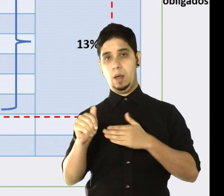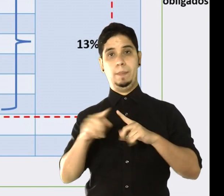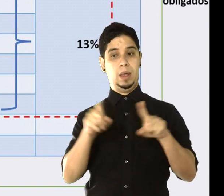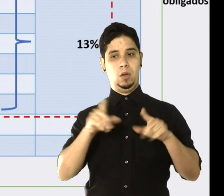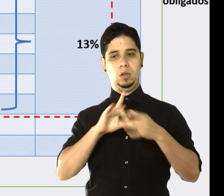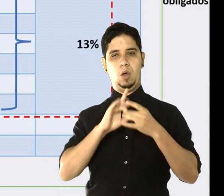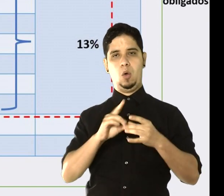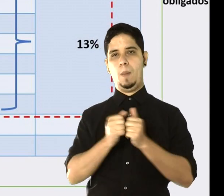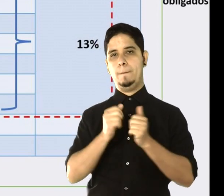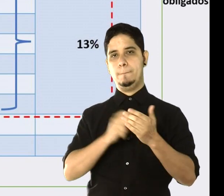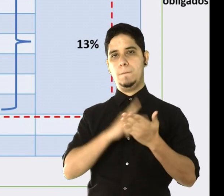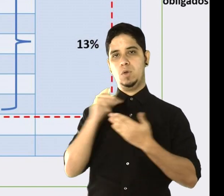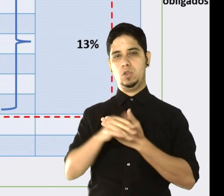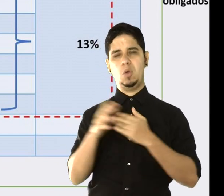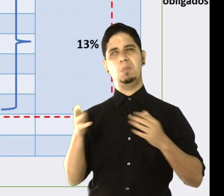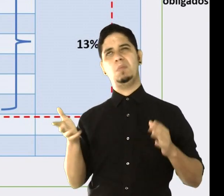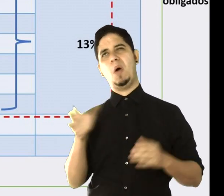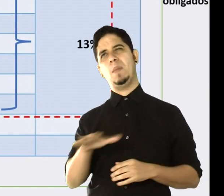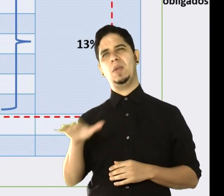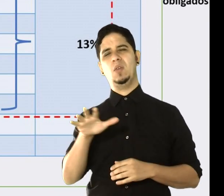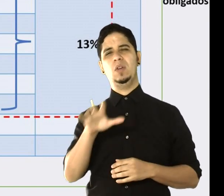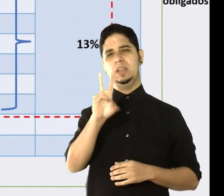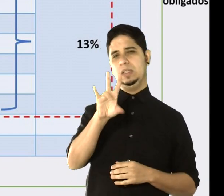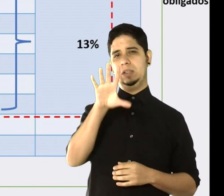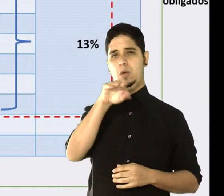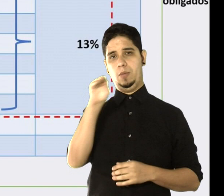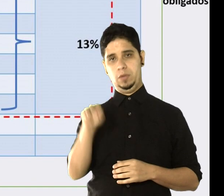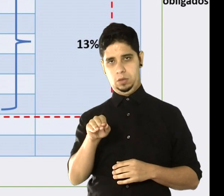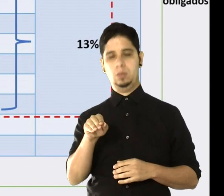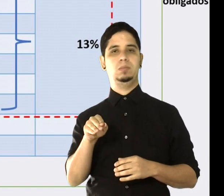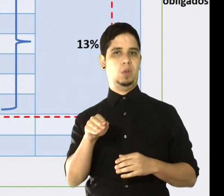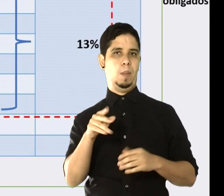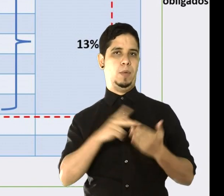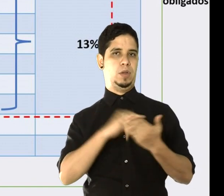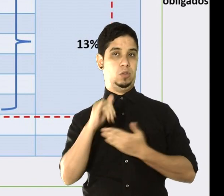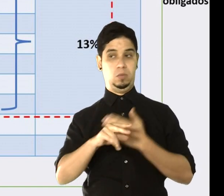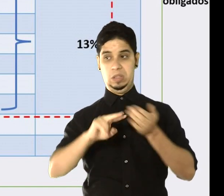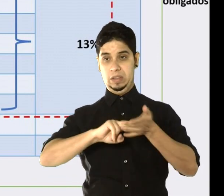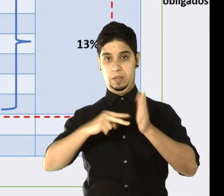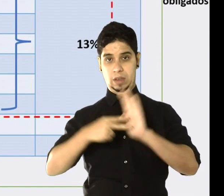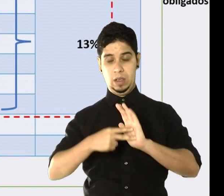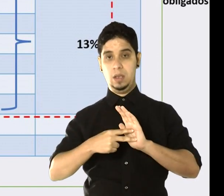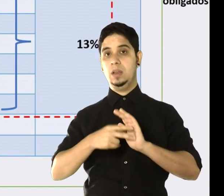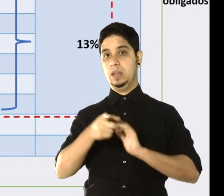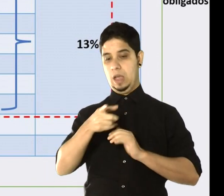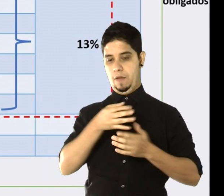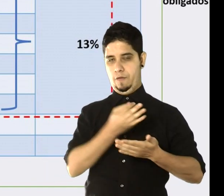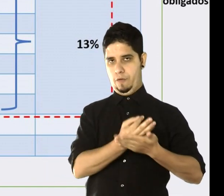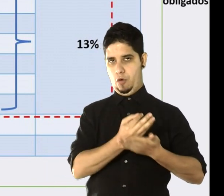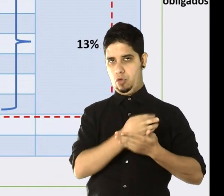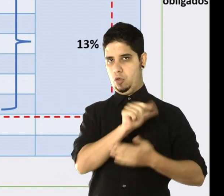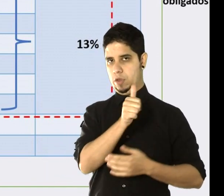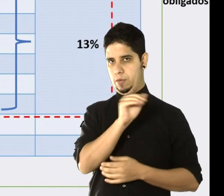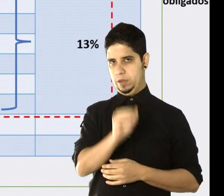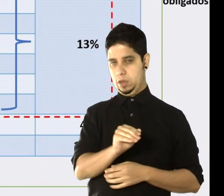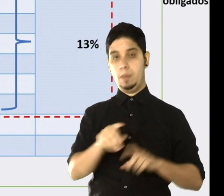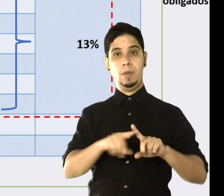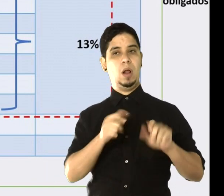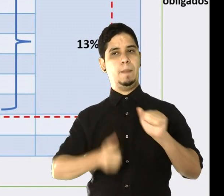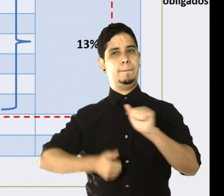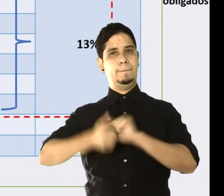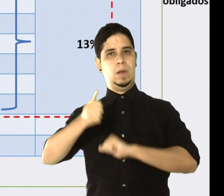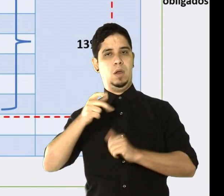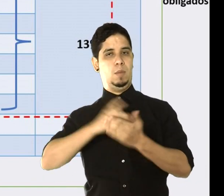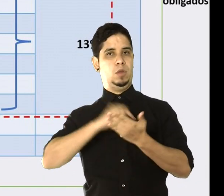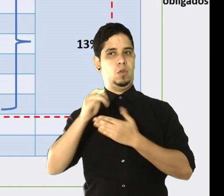proyectos representan el 75% de los proyectos. En otras palabras, aunque en fondos es el 10%, la mayoría de los proyectos que